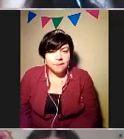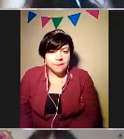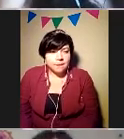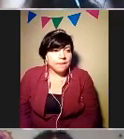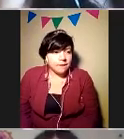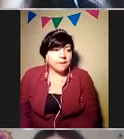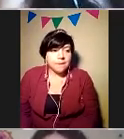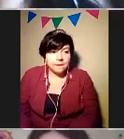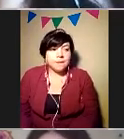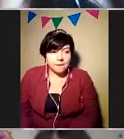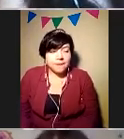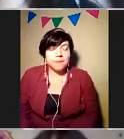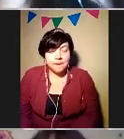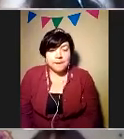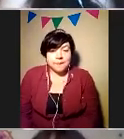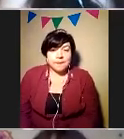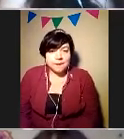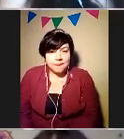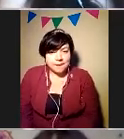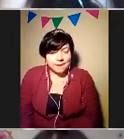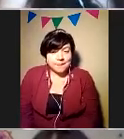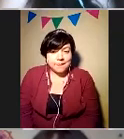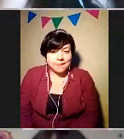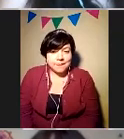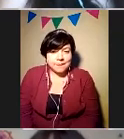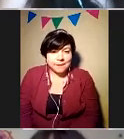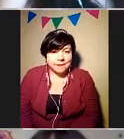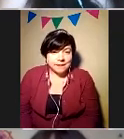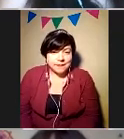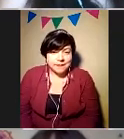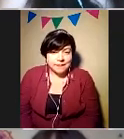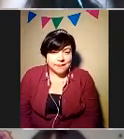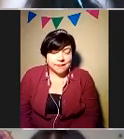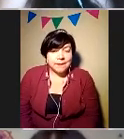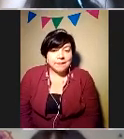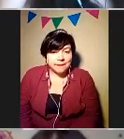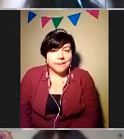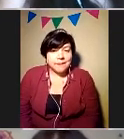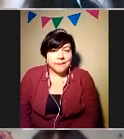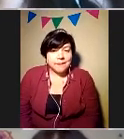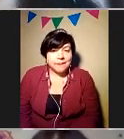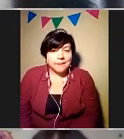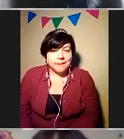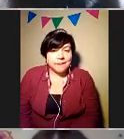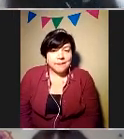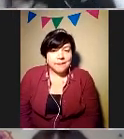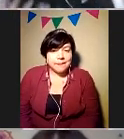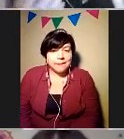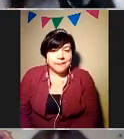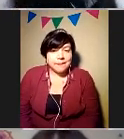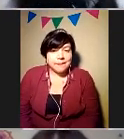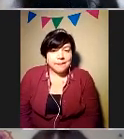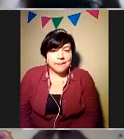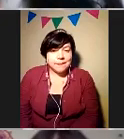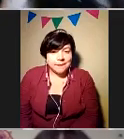fecha. Voy a ver. Esta es chilena, ahí pueden echarle un ojito. Súper interesante. Y para